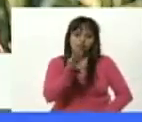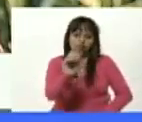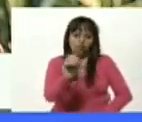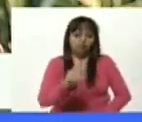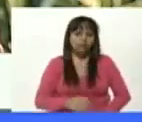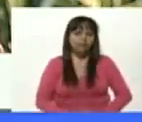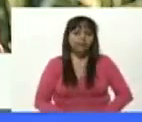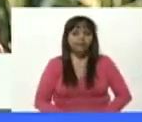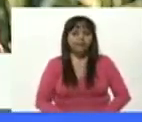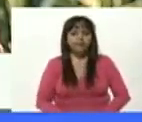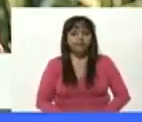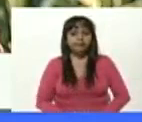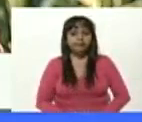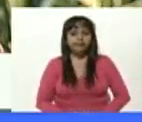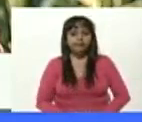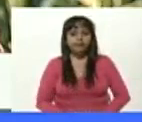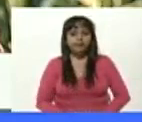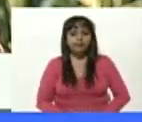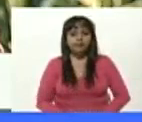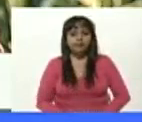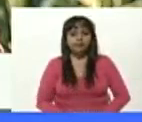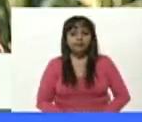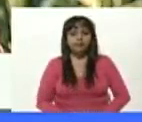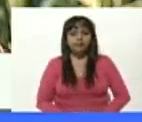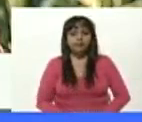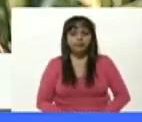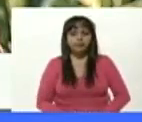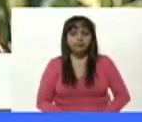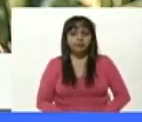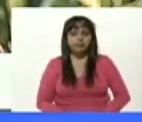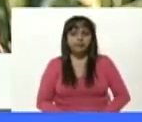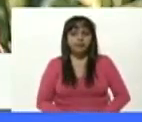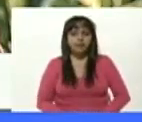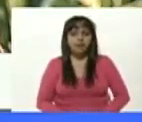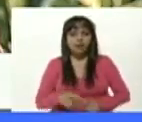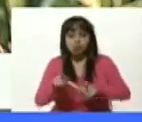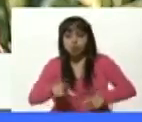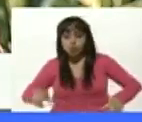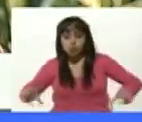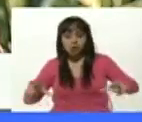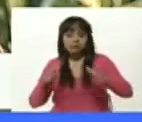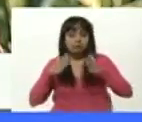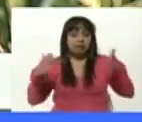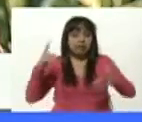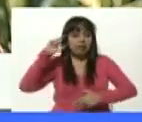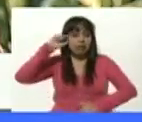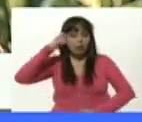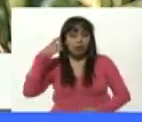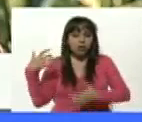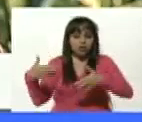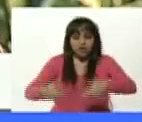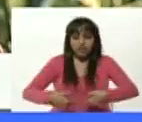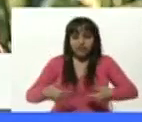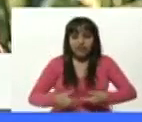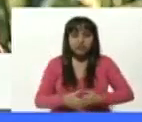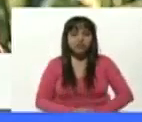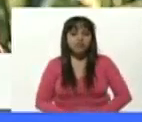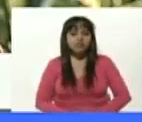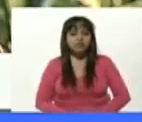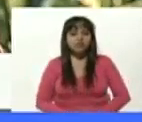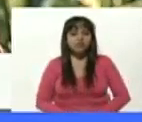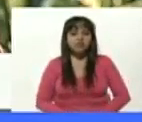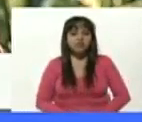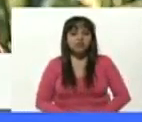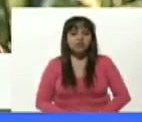hermoso, lugar Pozo de Rosas, de grandes recuerdos de lucha, parroquia San Pedro